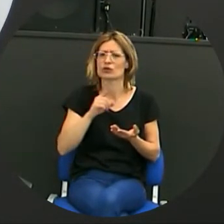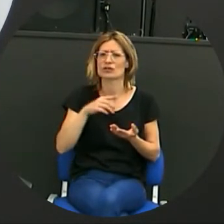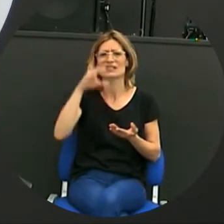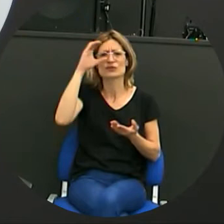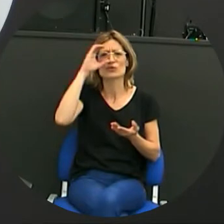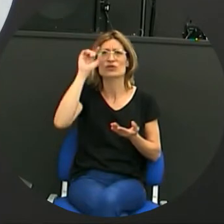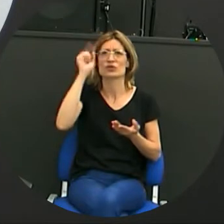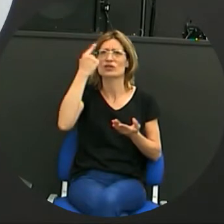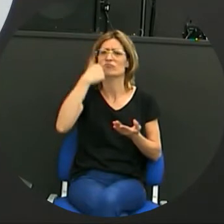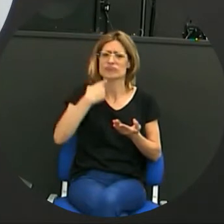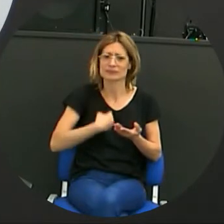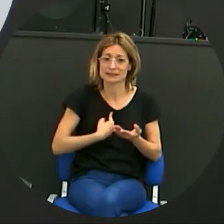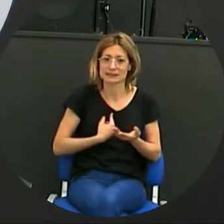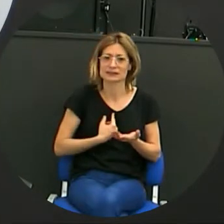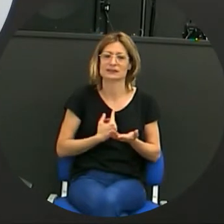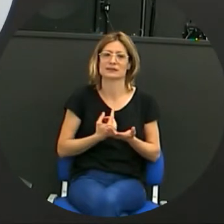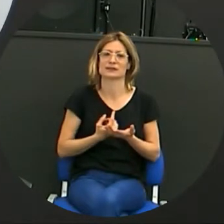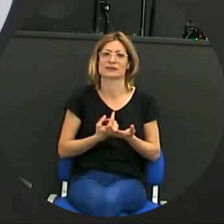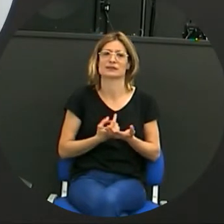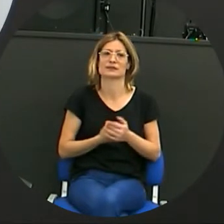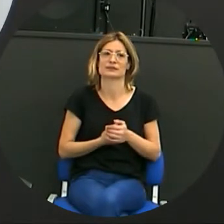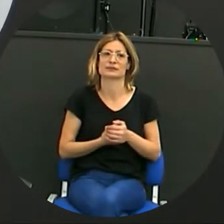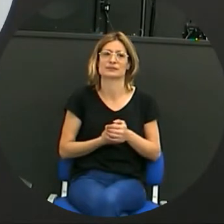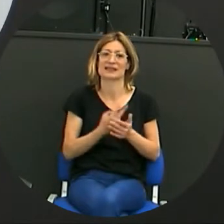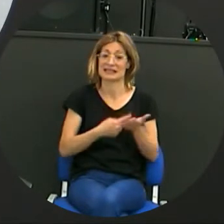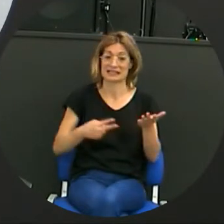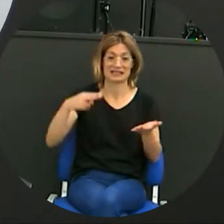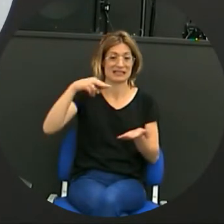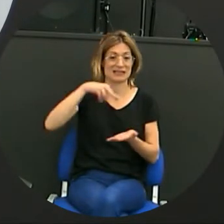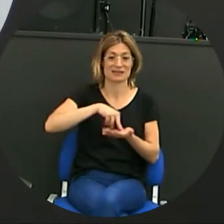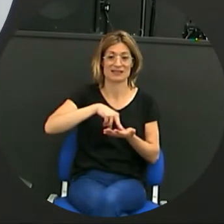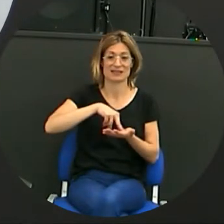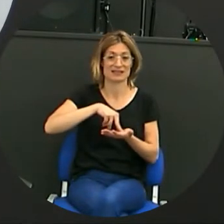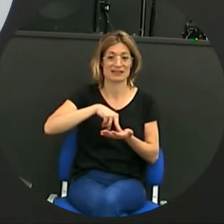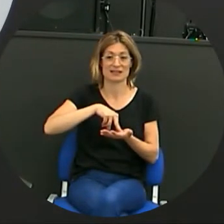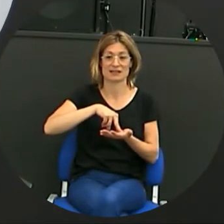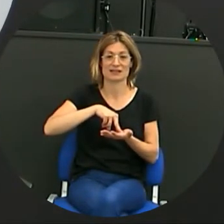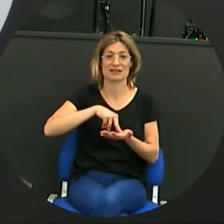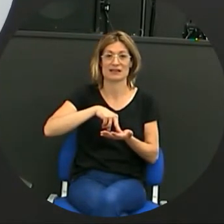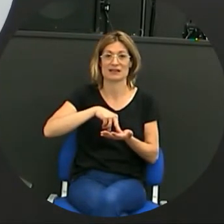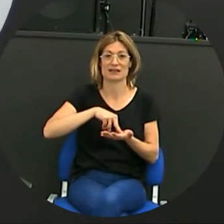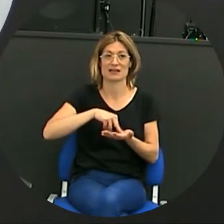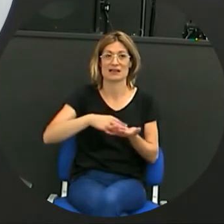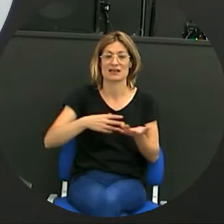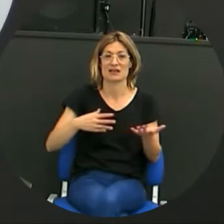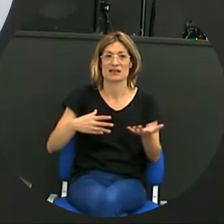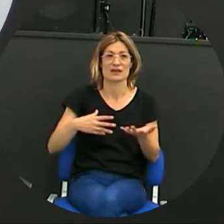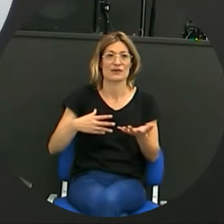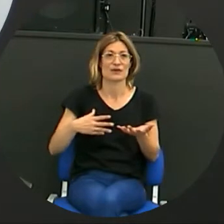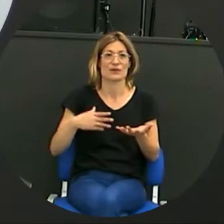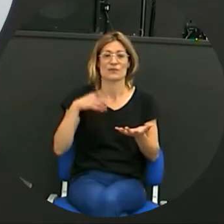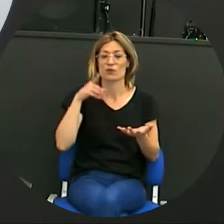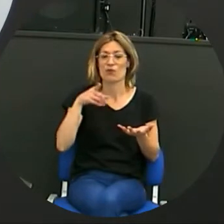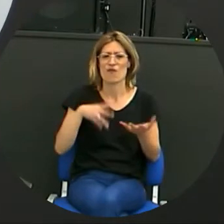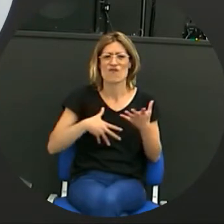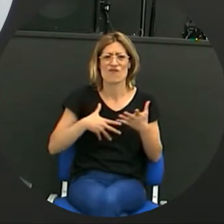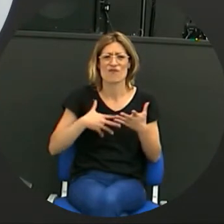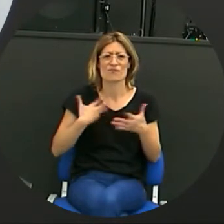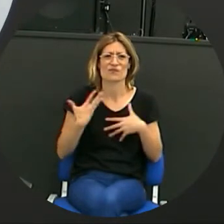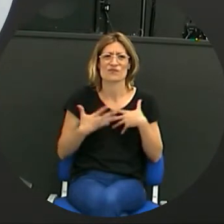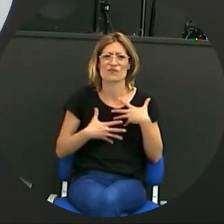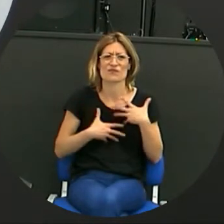diciendo. Y tienes que levantarte de tu estado de letargo, de postración. Tienes que